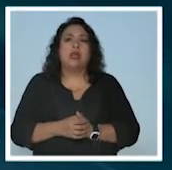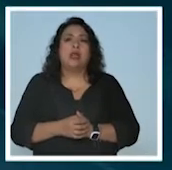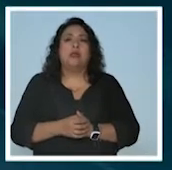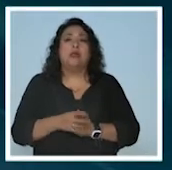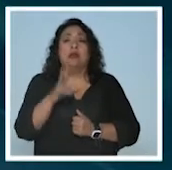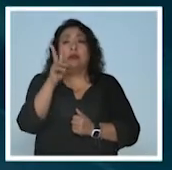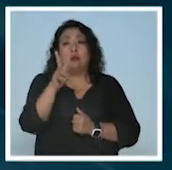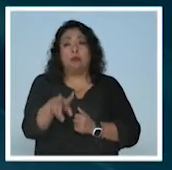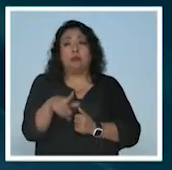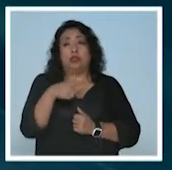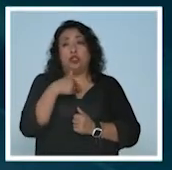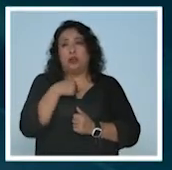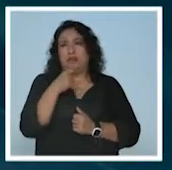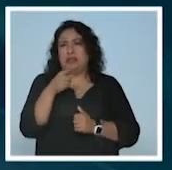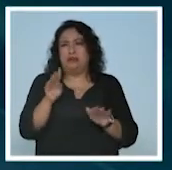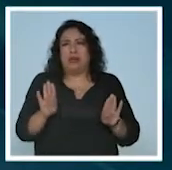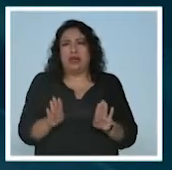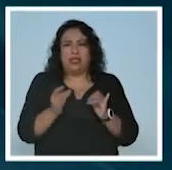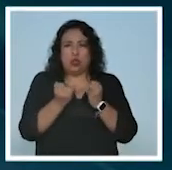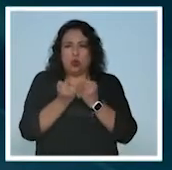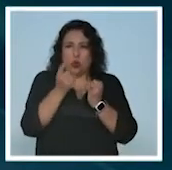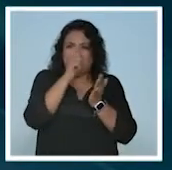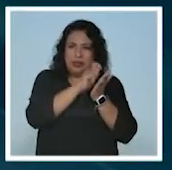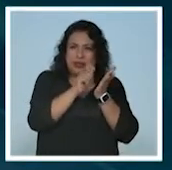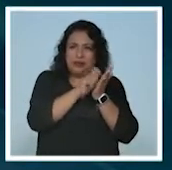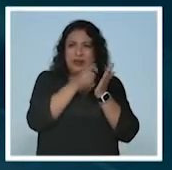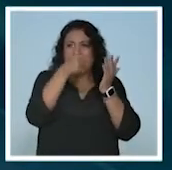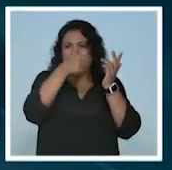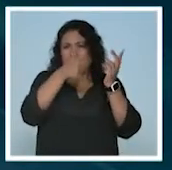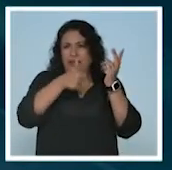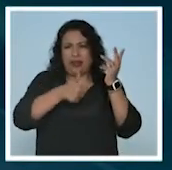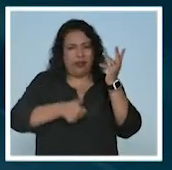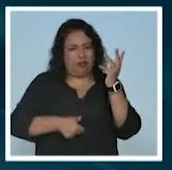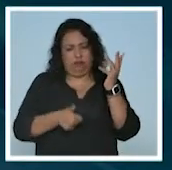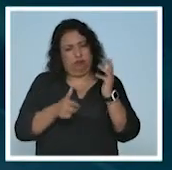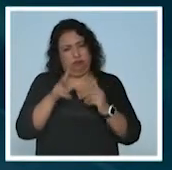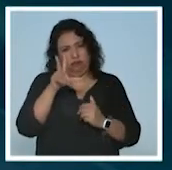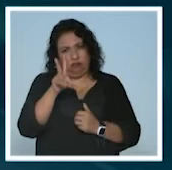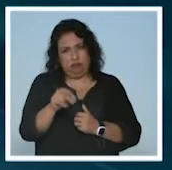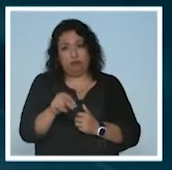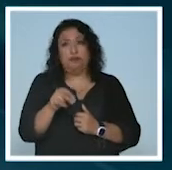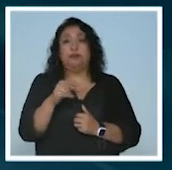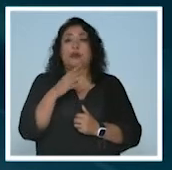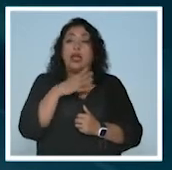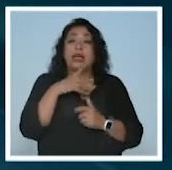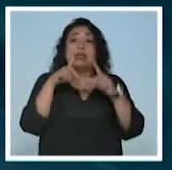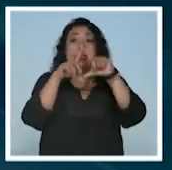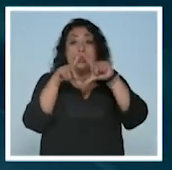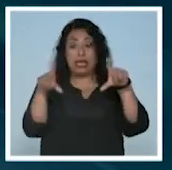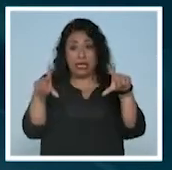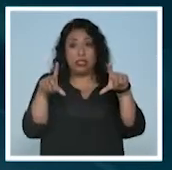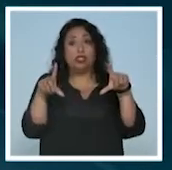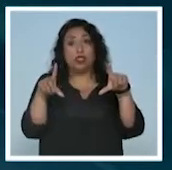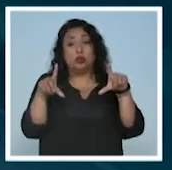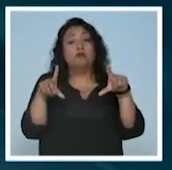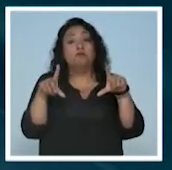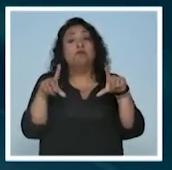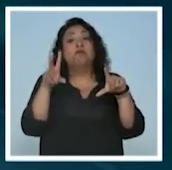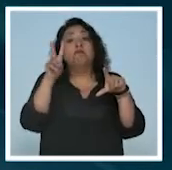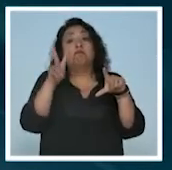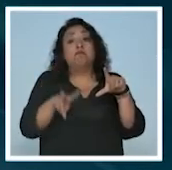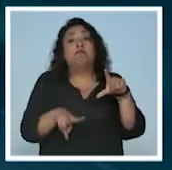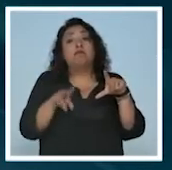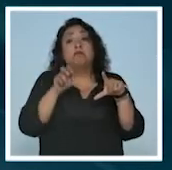la misma actitud para escribir cada uno de ellos, sino que hay textos que son efectivamente